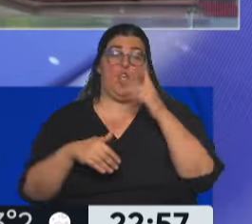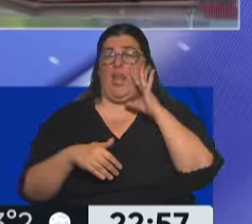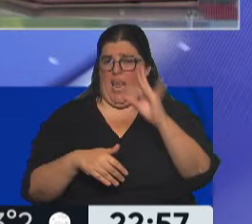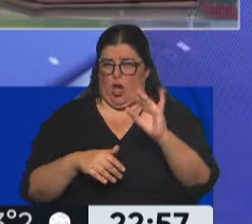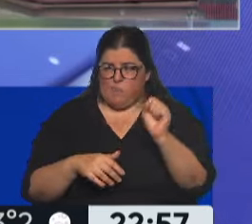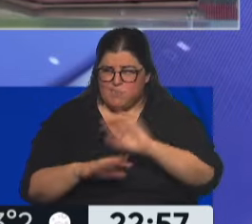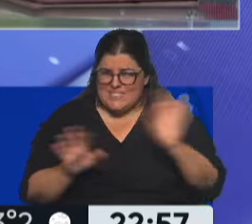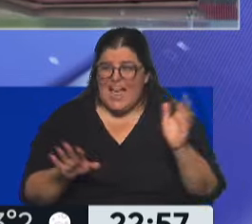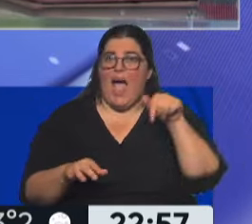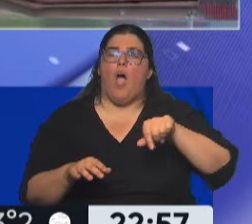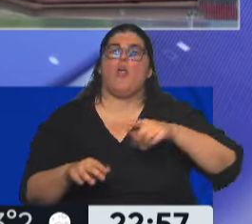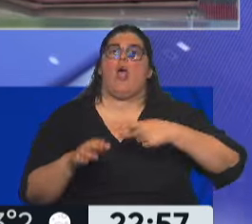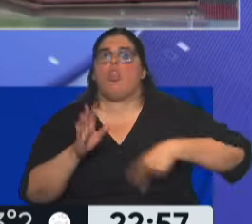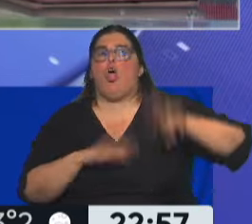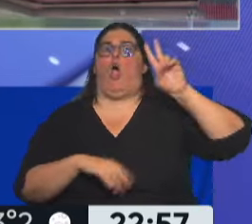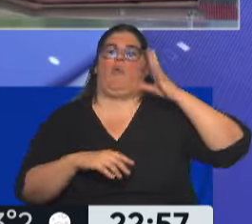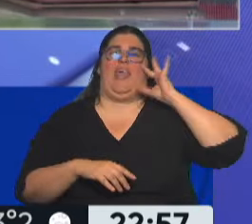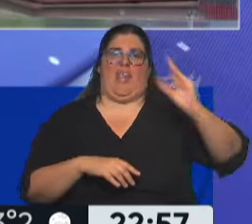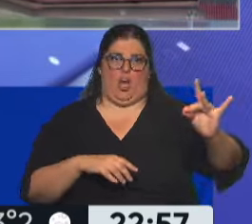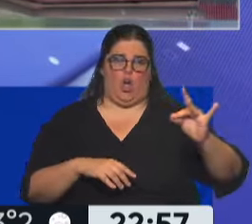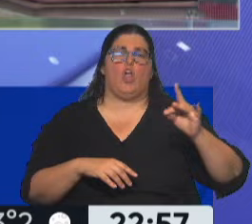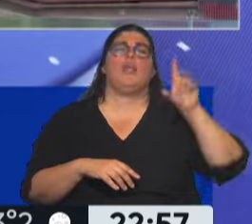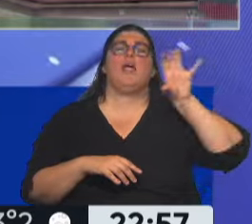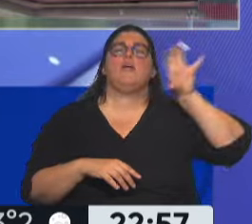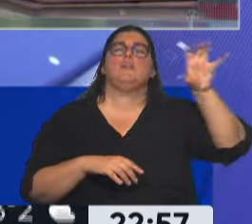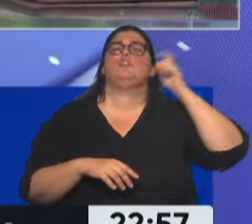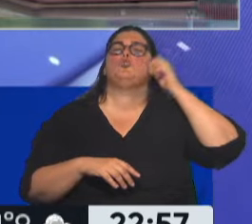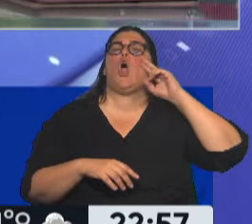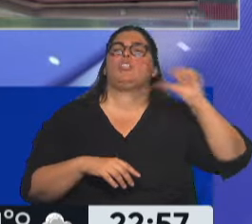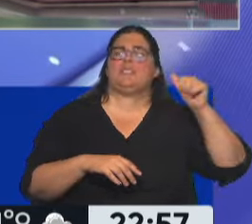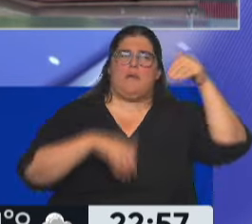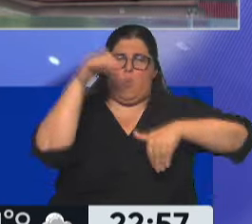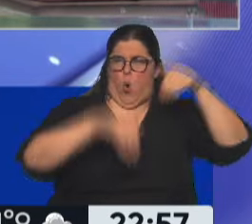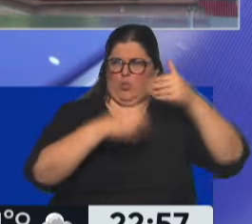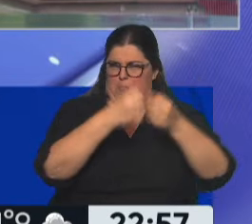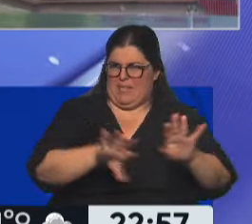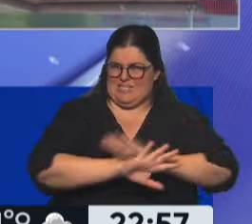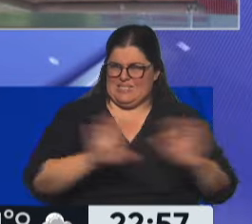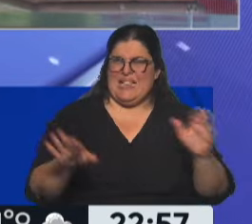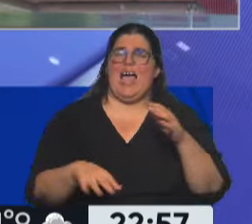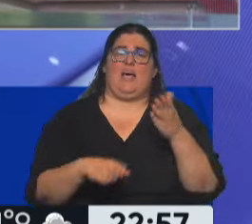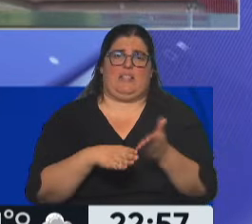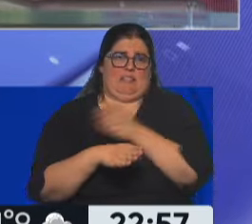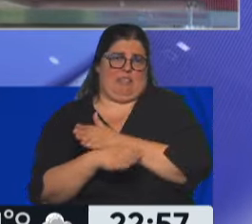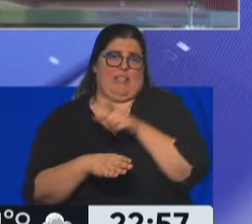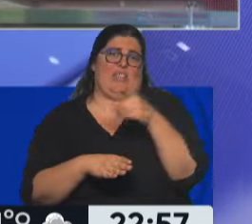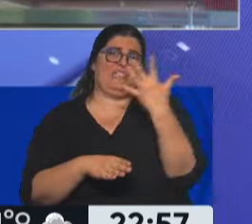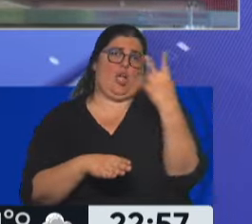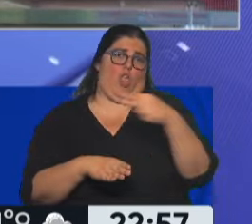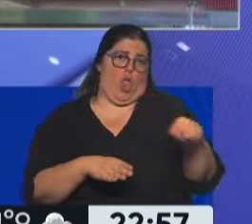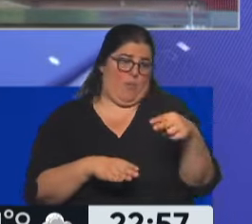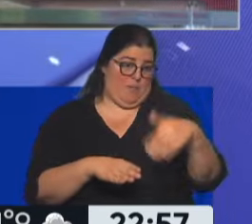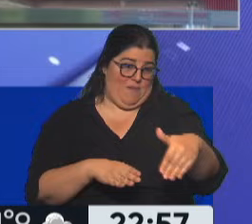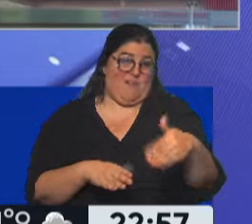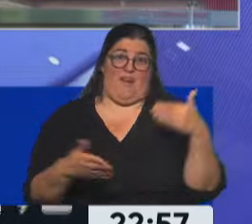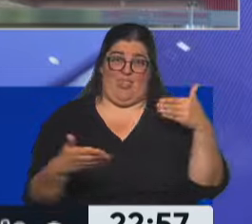que bueno Ya empezaron a votar de forma adelantada de Cara a estas elecciones de del 5 de noviembre que quedan muy pocos días y